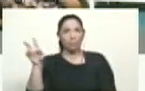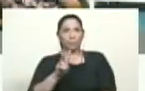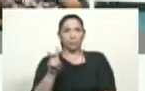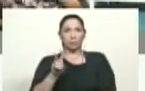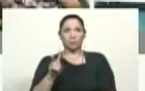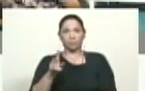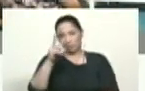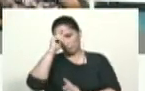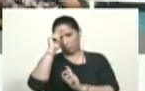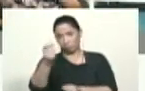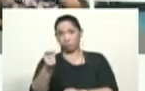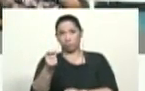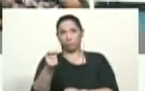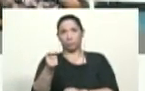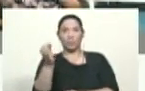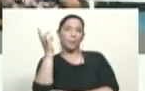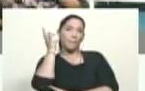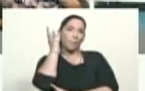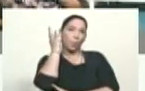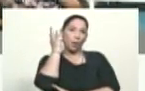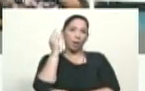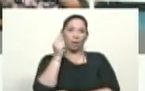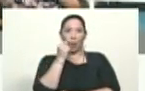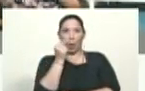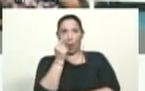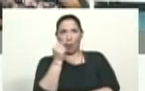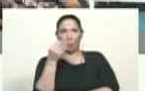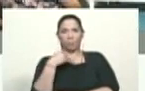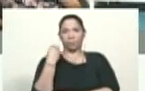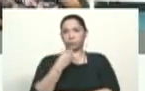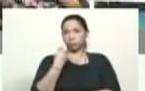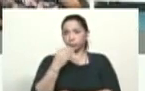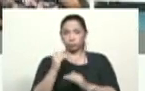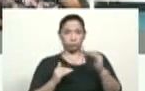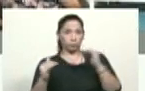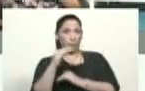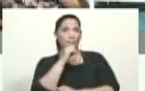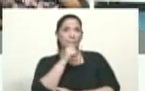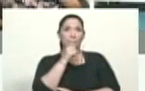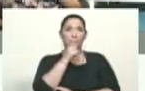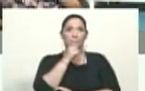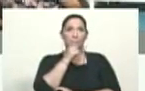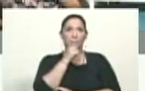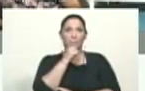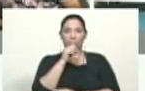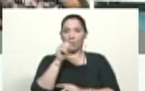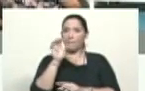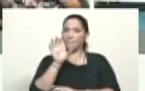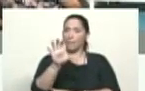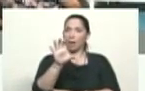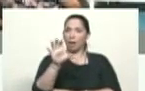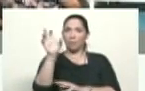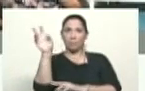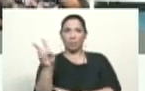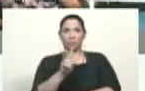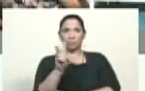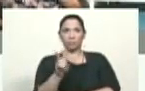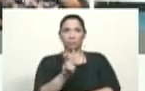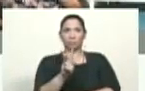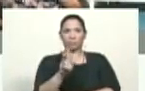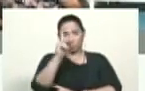el reconocimiento de las mujeres, de los hombres, de los jóvenes, de los adultos mayores, de la patria venezolana. Y